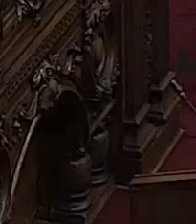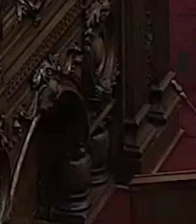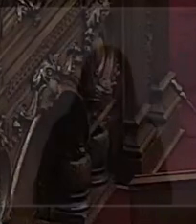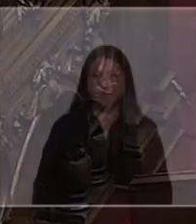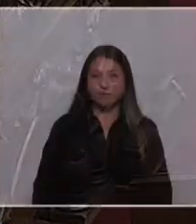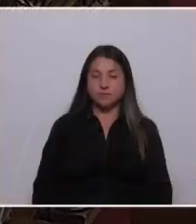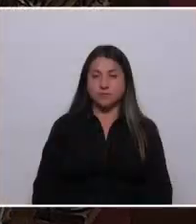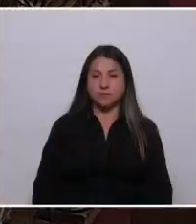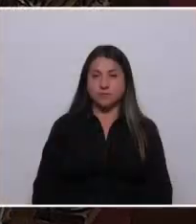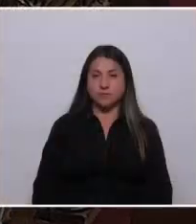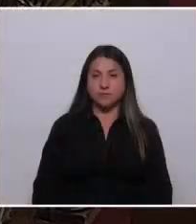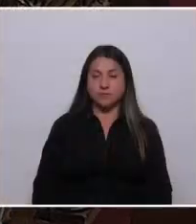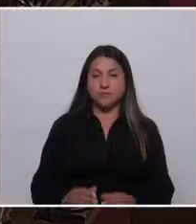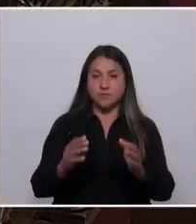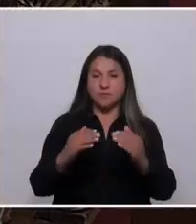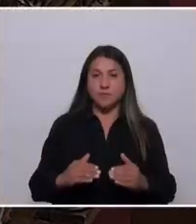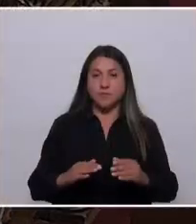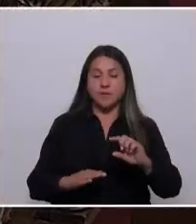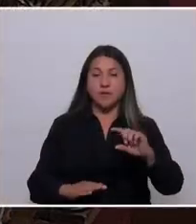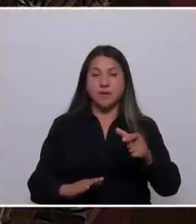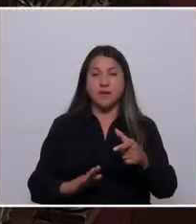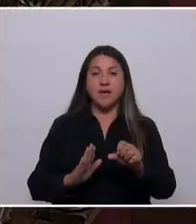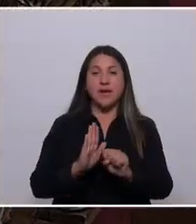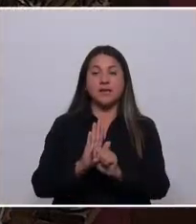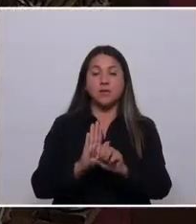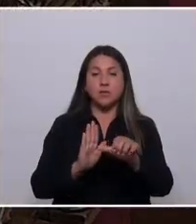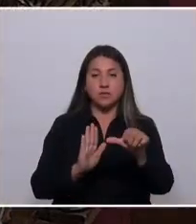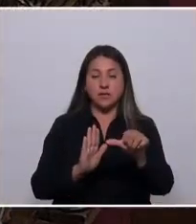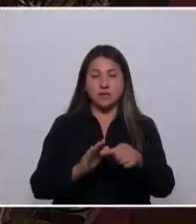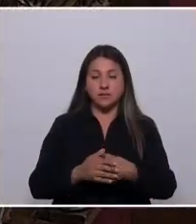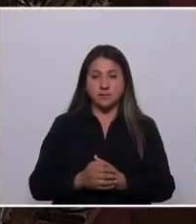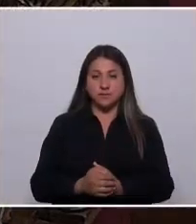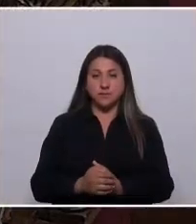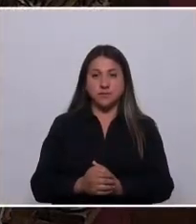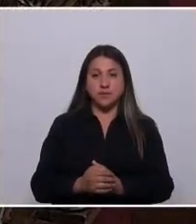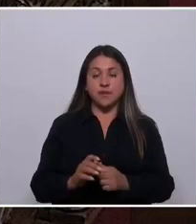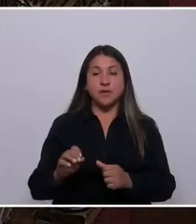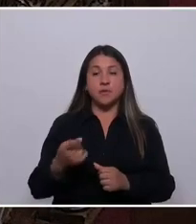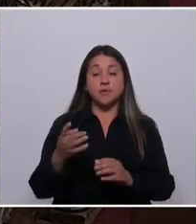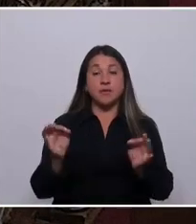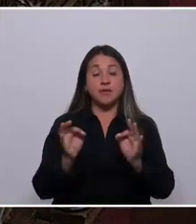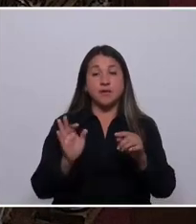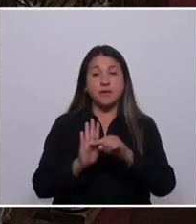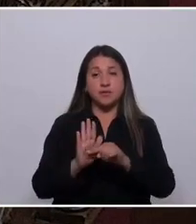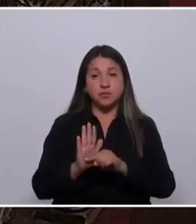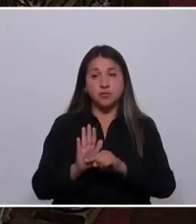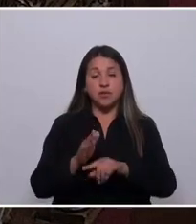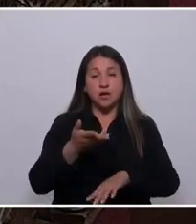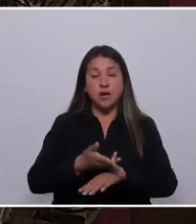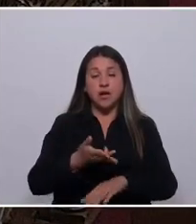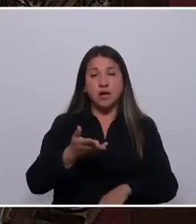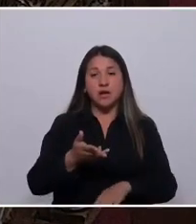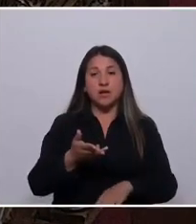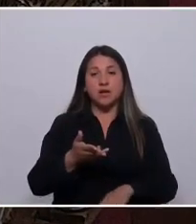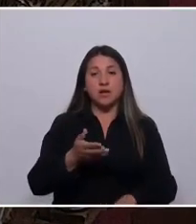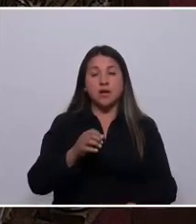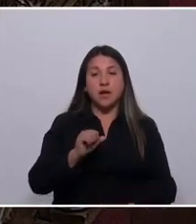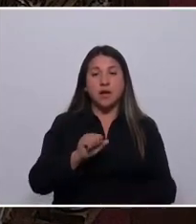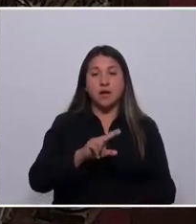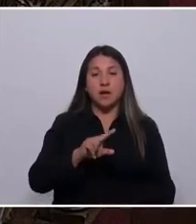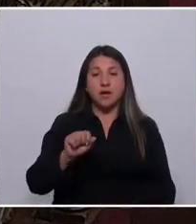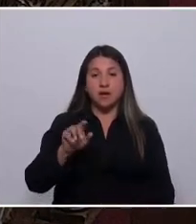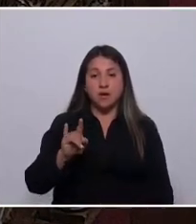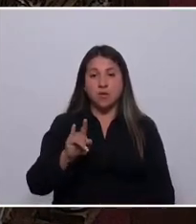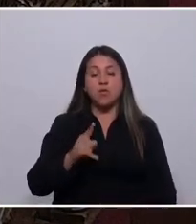Pasamos a la letra G del artículo 6. La primera indicación que incide en ella es del convencional Arrau y